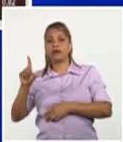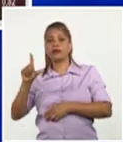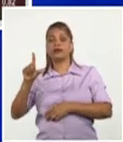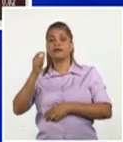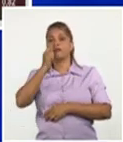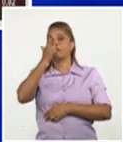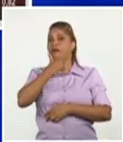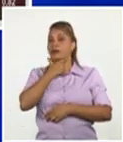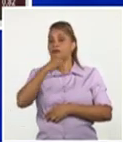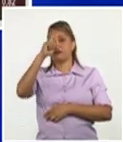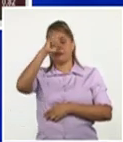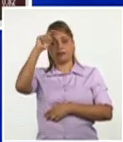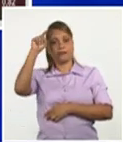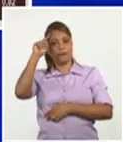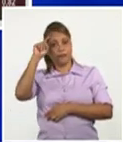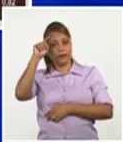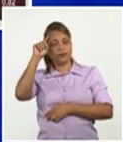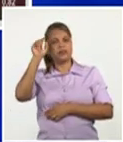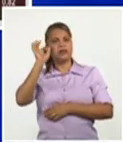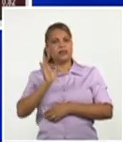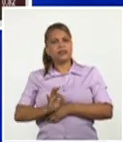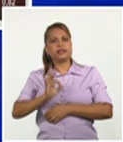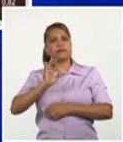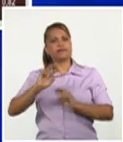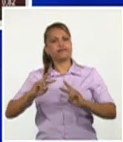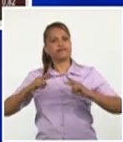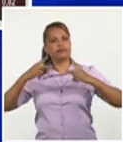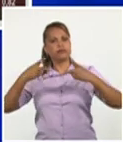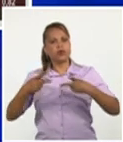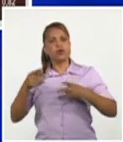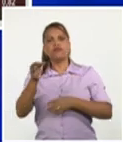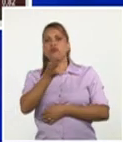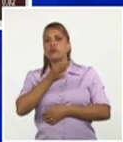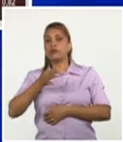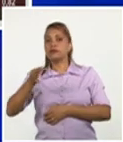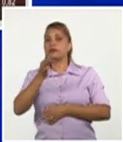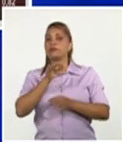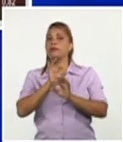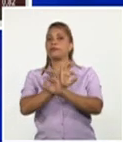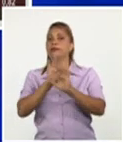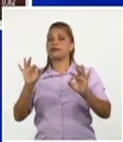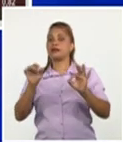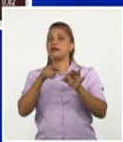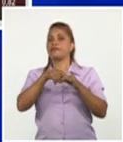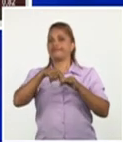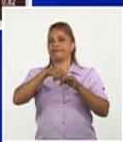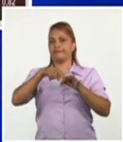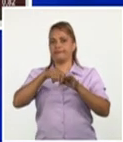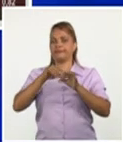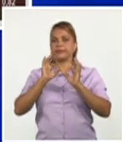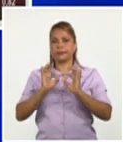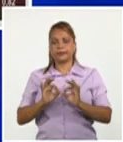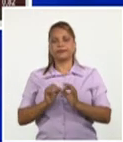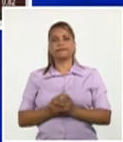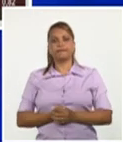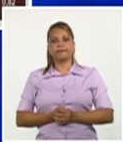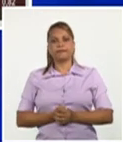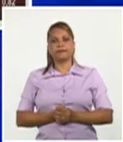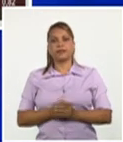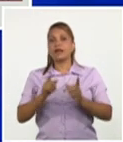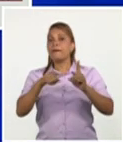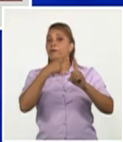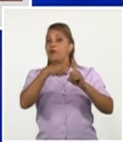Espíritu, y como siempre reitero, del municipio especial Isla de la Juventud. La positividad